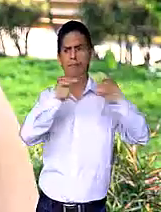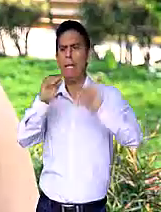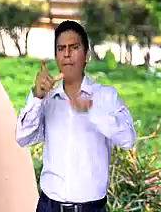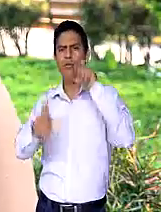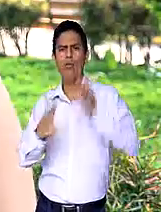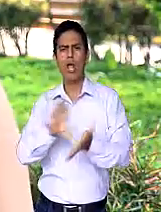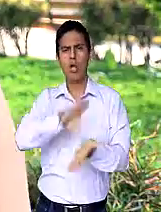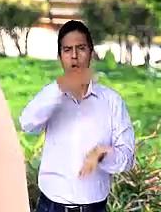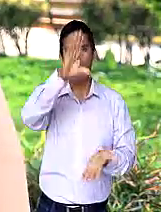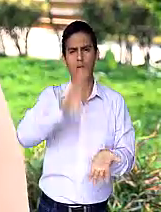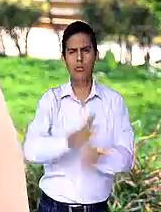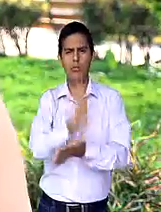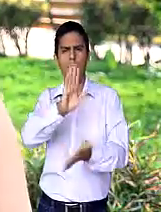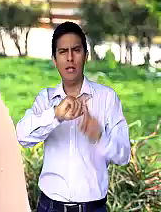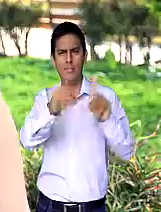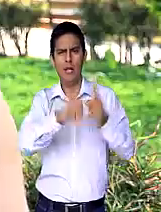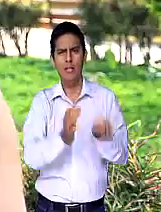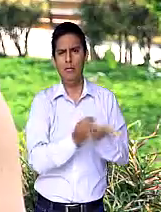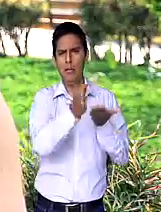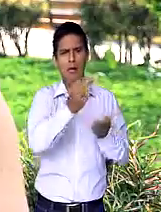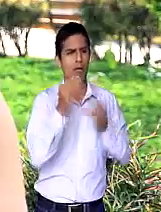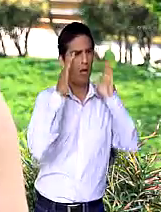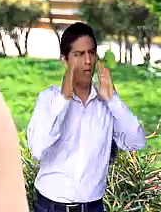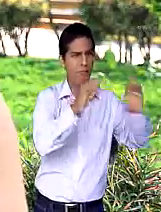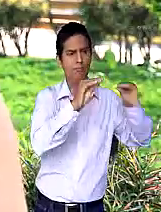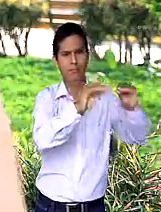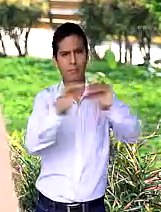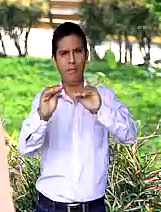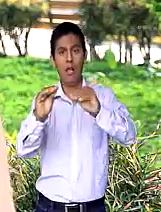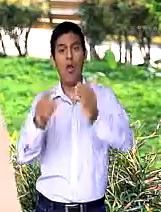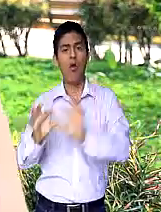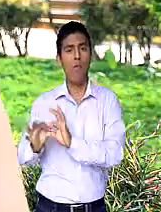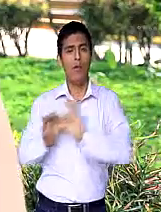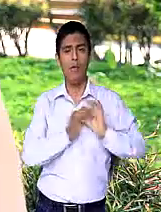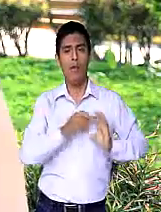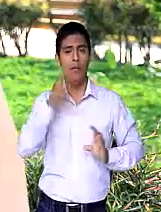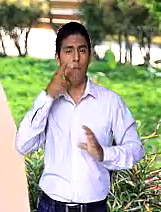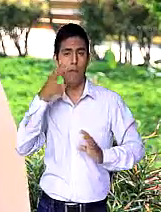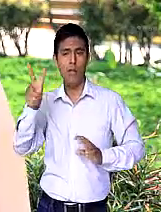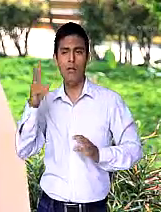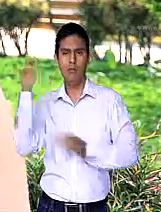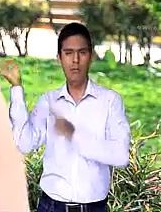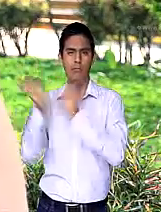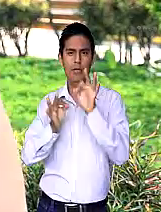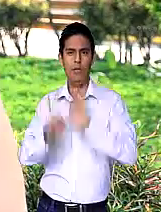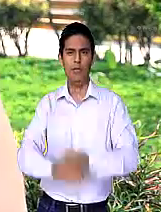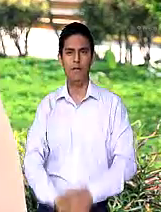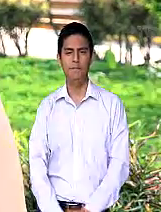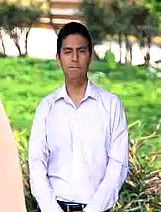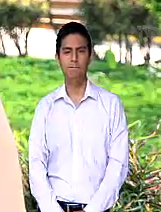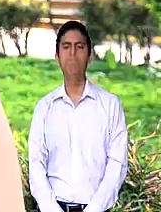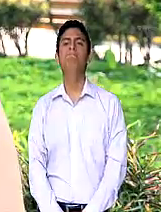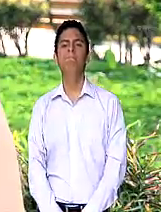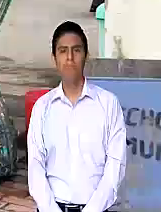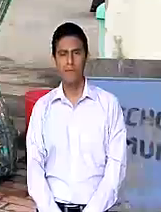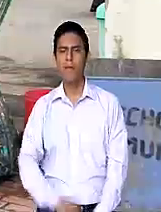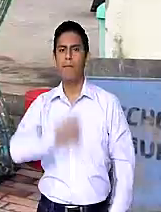continúa capacitando a los jóvenes en las diferentes parroquias. Nuestro compañero Víctor Cavadiana nos amplía la